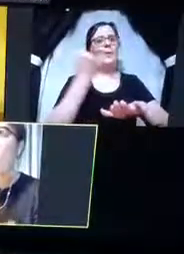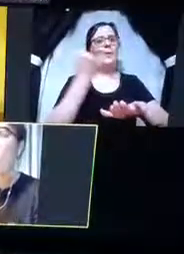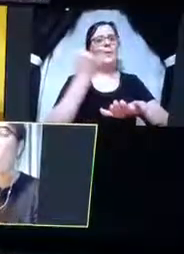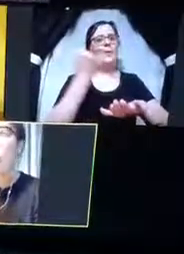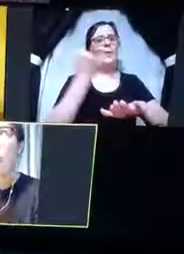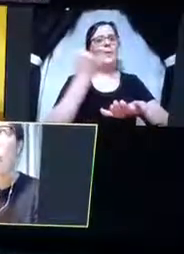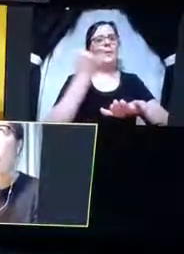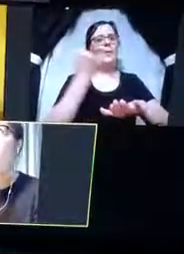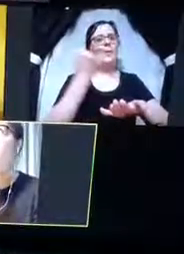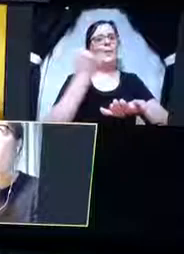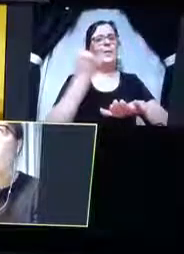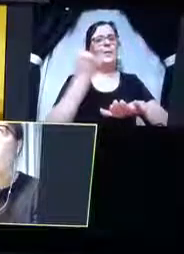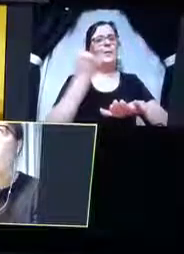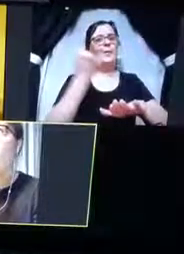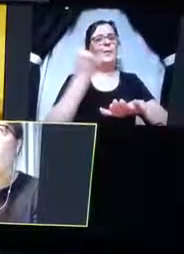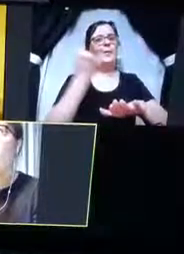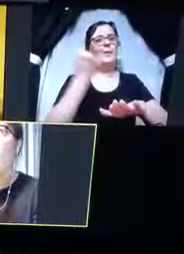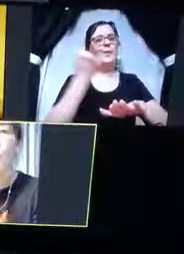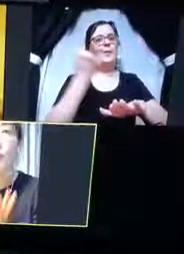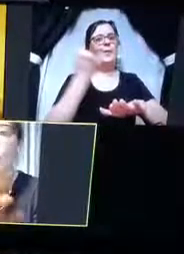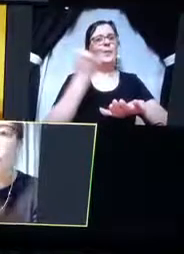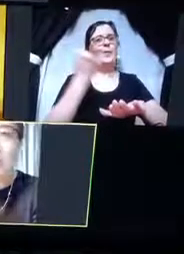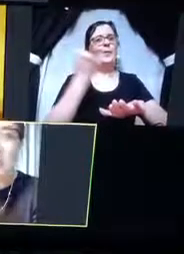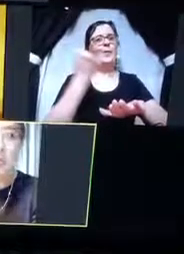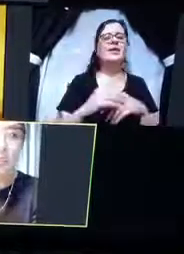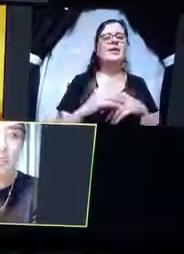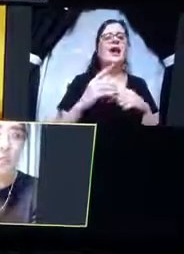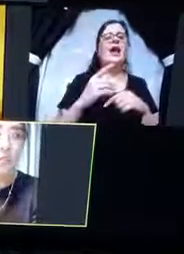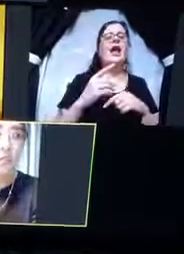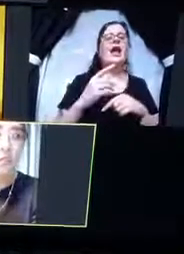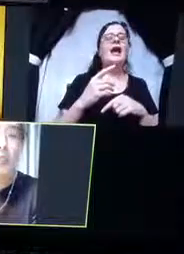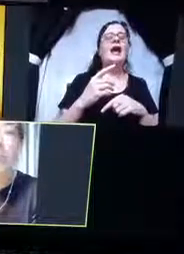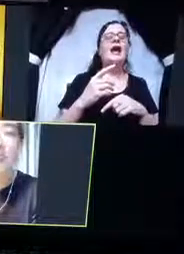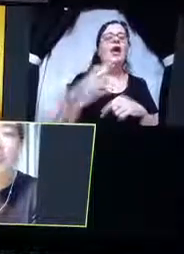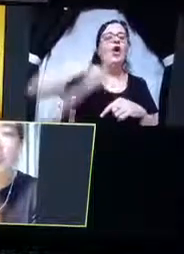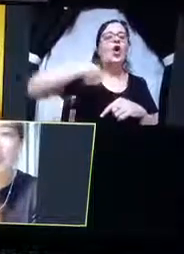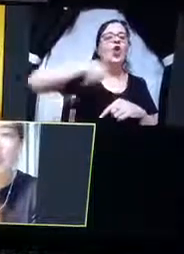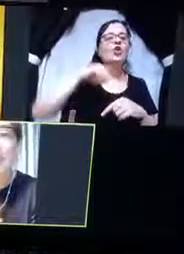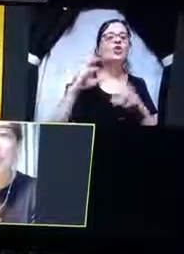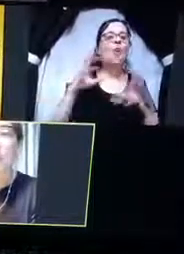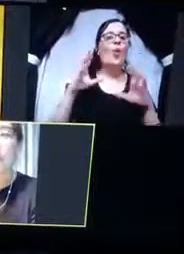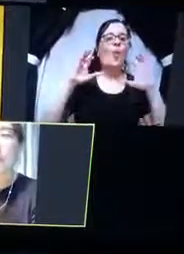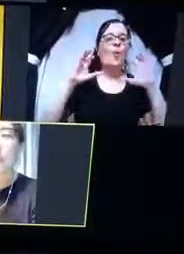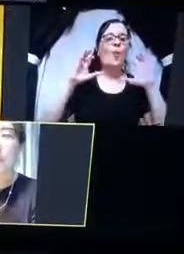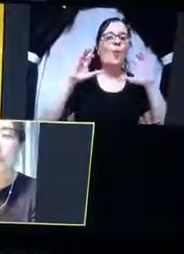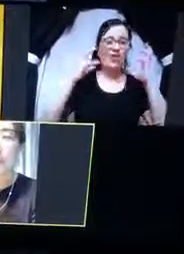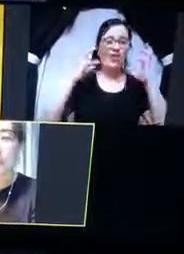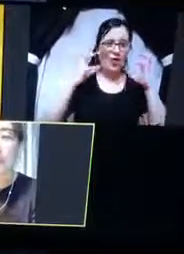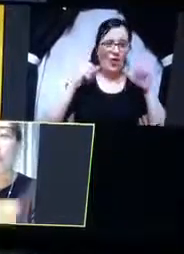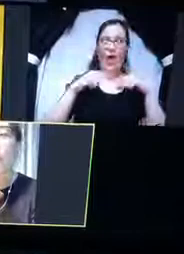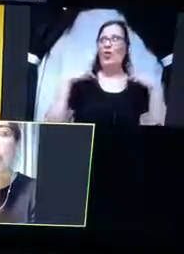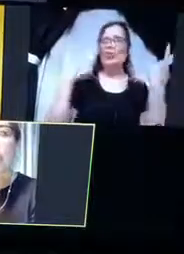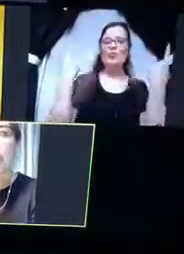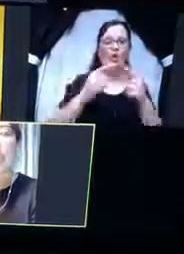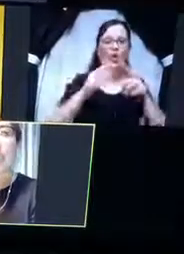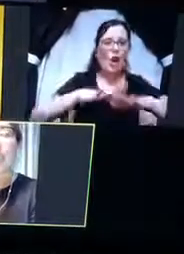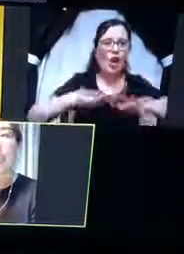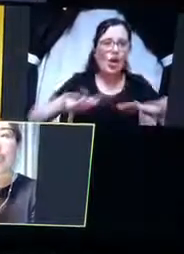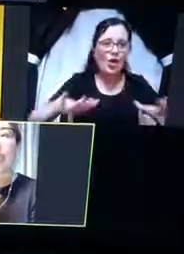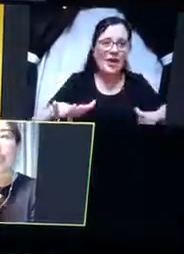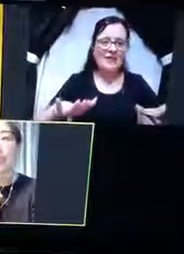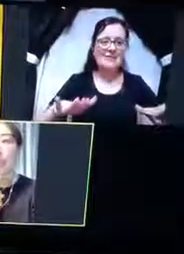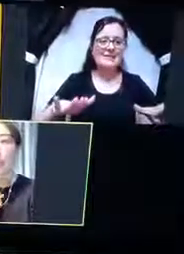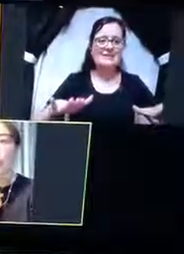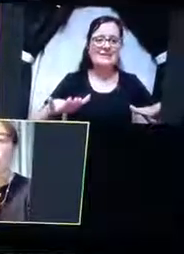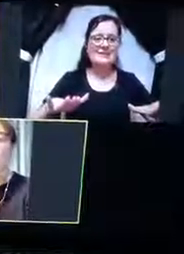creo que en todos nuestros pacientitos, digo pacientitos porque hacemos muchos pediátricos, pero en todos los pacientes que